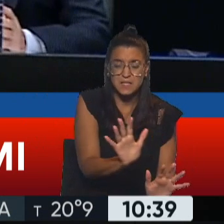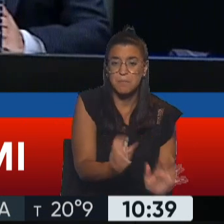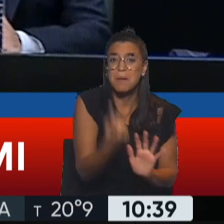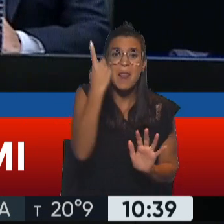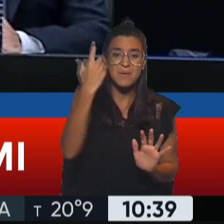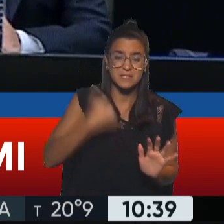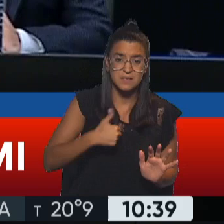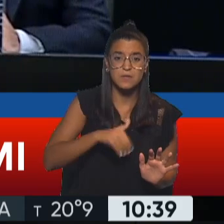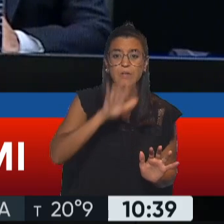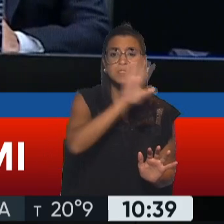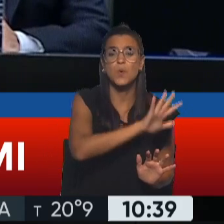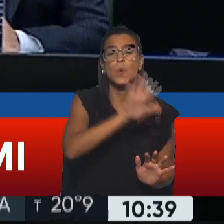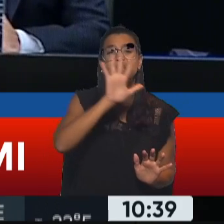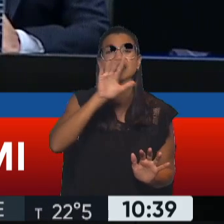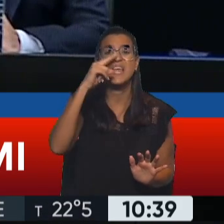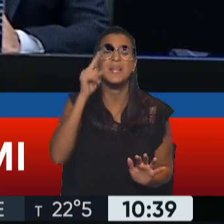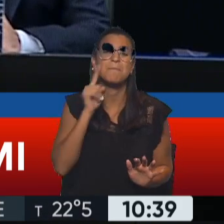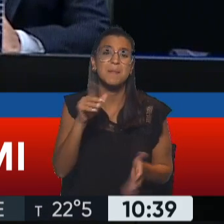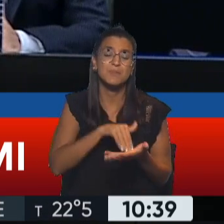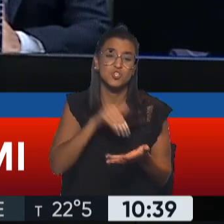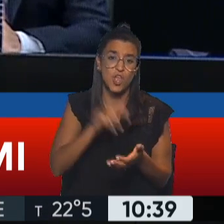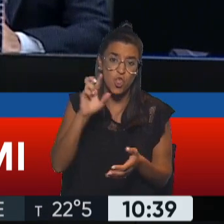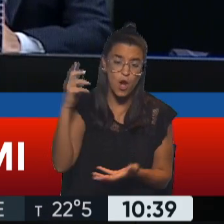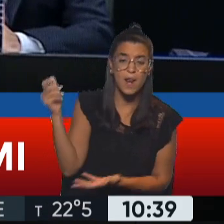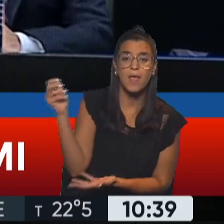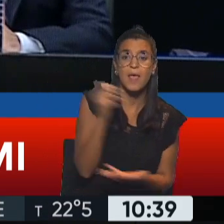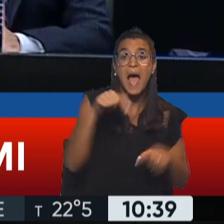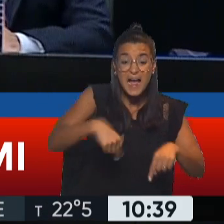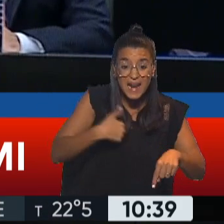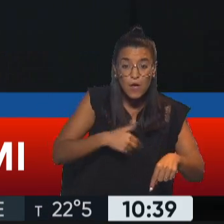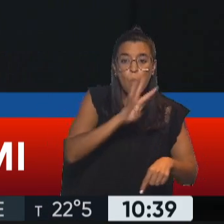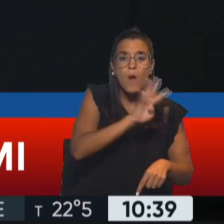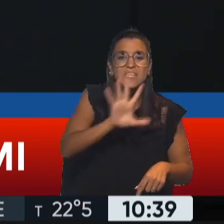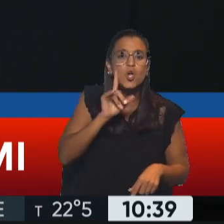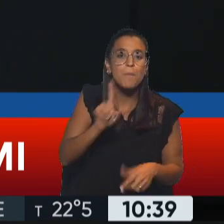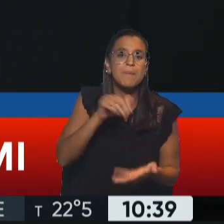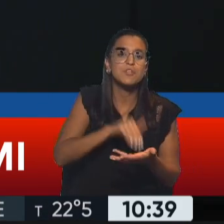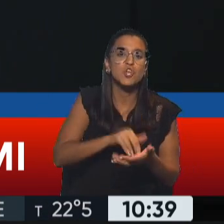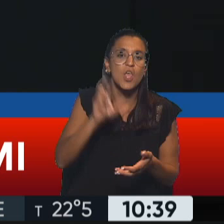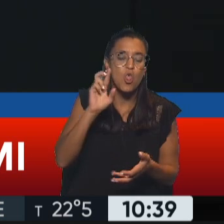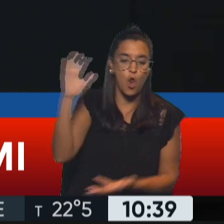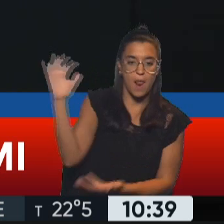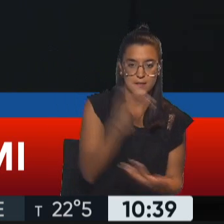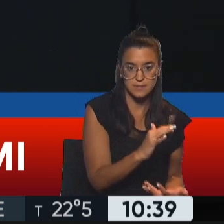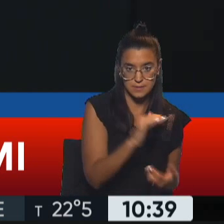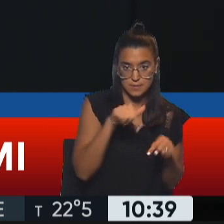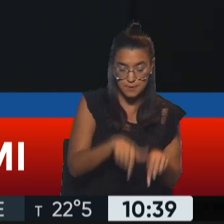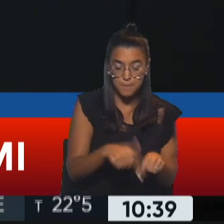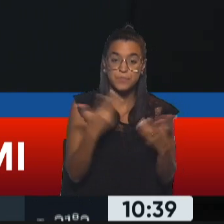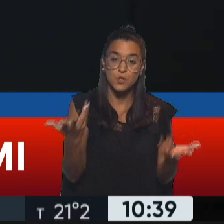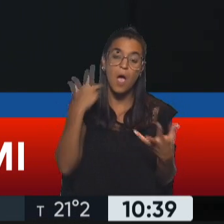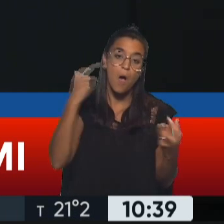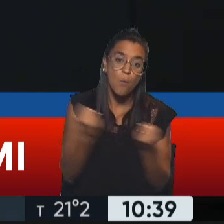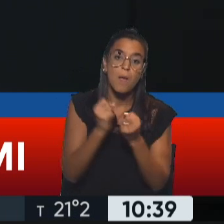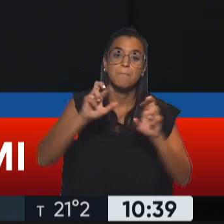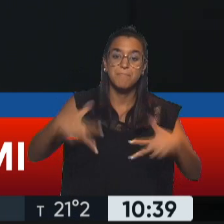57.000 millones de dólares, de los cuales se desembolsaron casi 45.000 millones de dólares. Y se acordó por entonces un